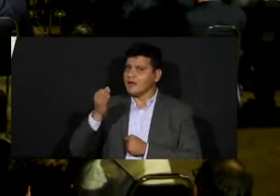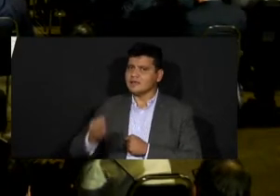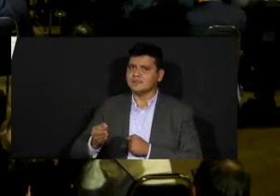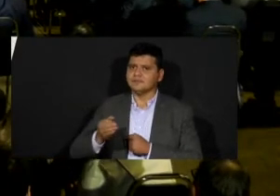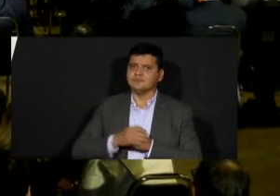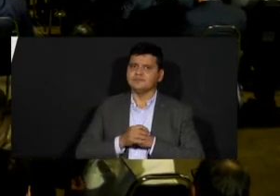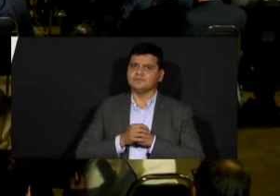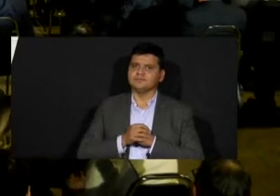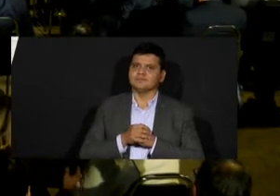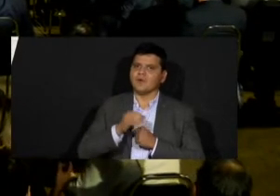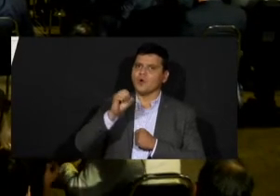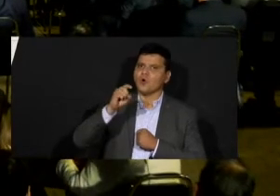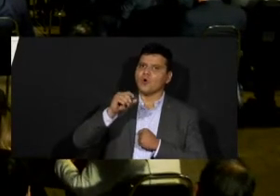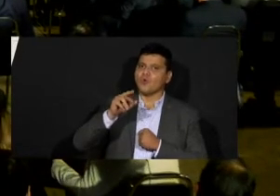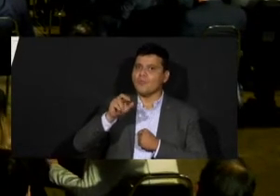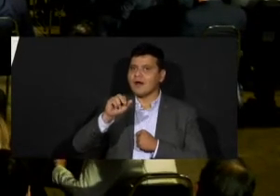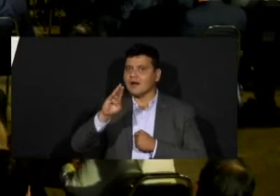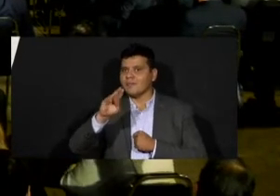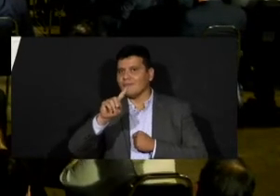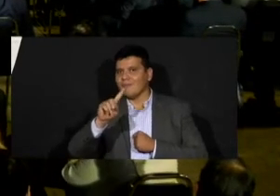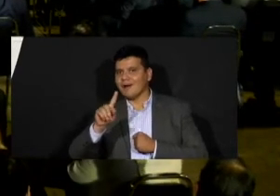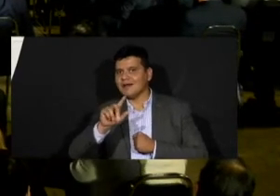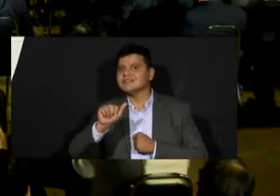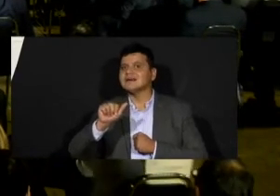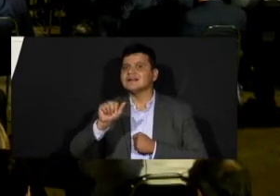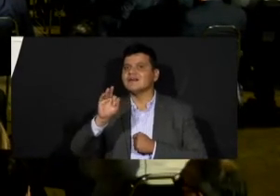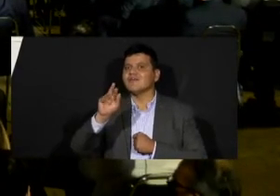Diputado Omar Bazán Flores.